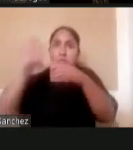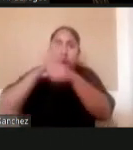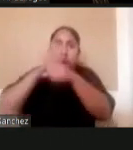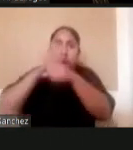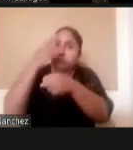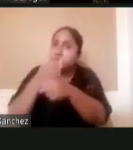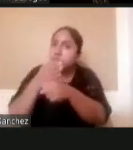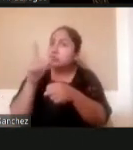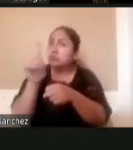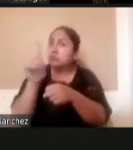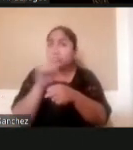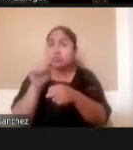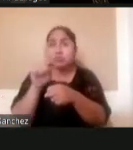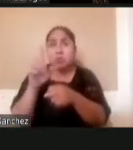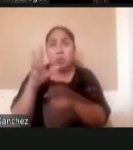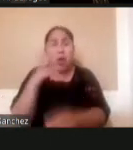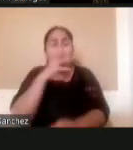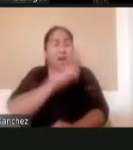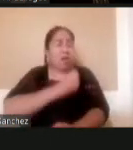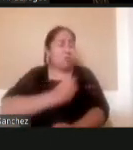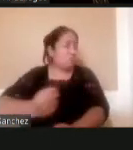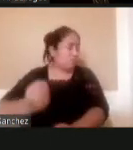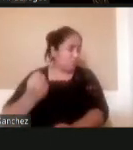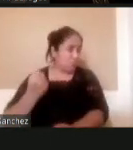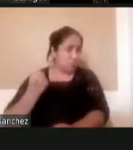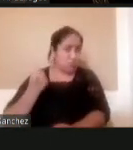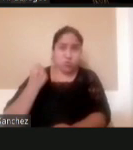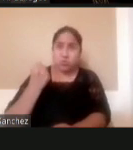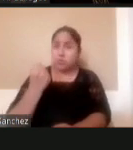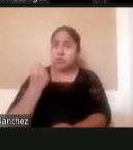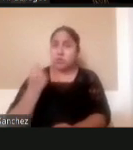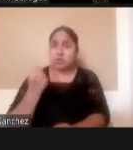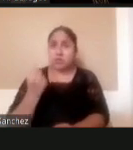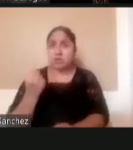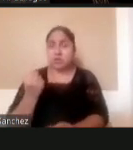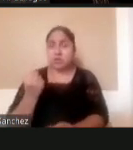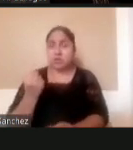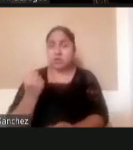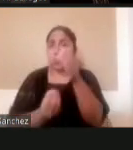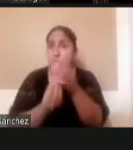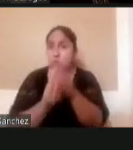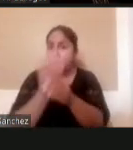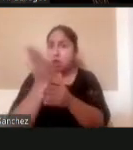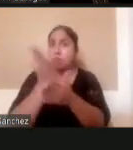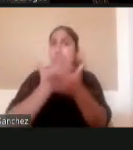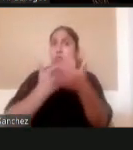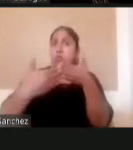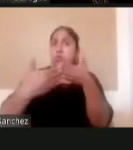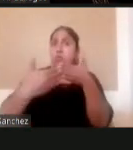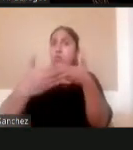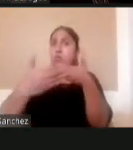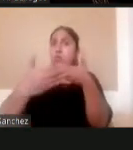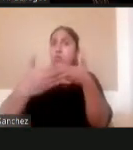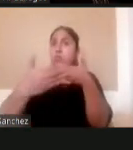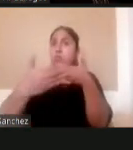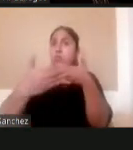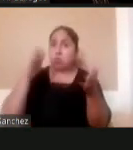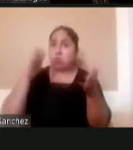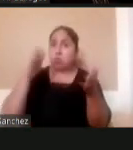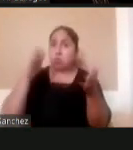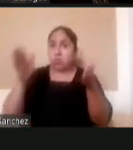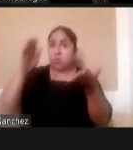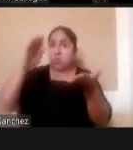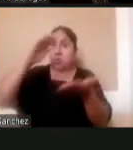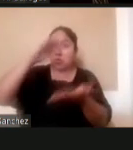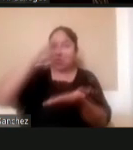exhorto. Y por la responsabilidad que le pueda recaer a los compañeros jurídicamente como representante, ahora sí le